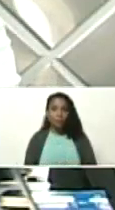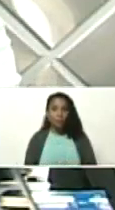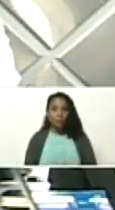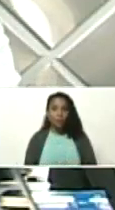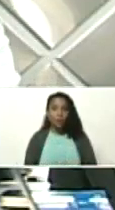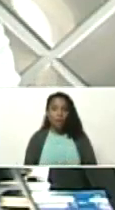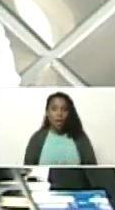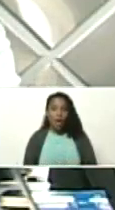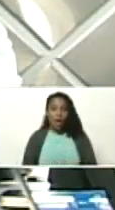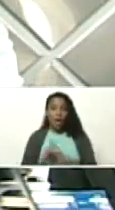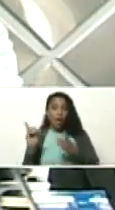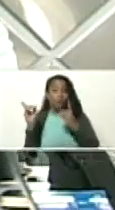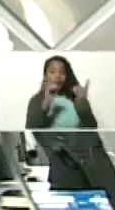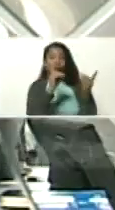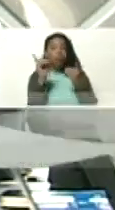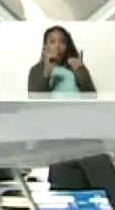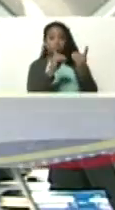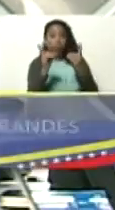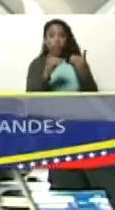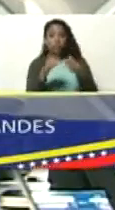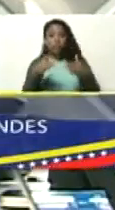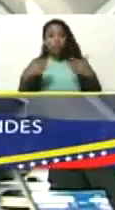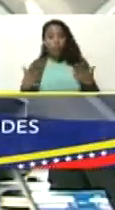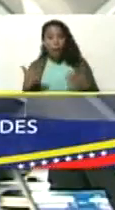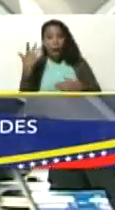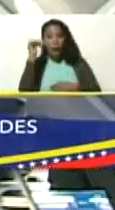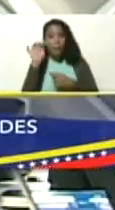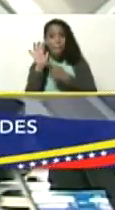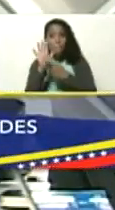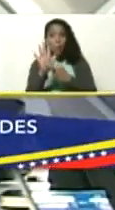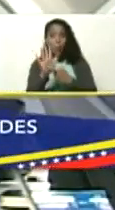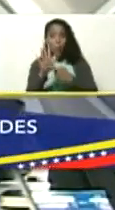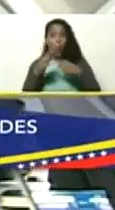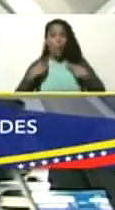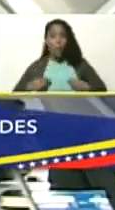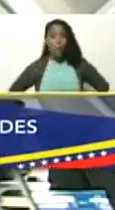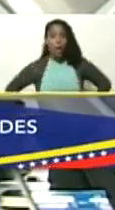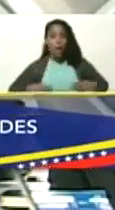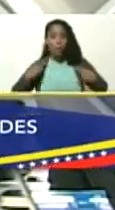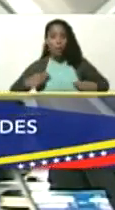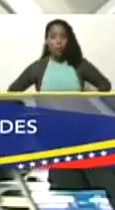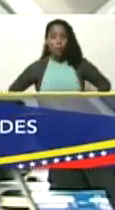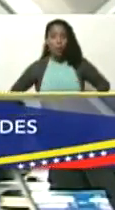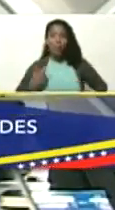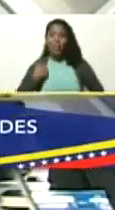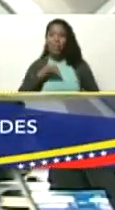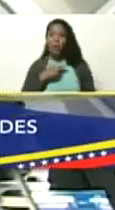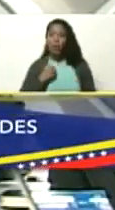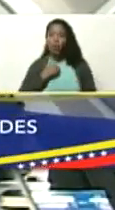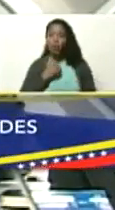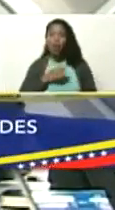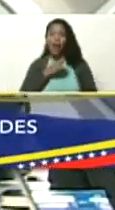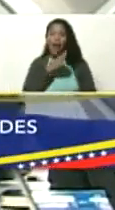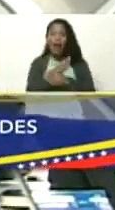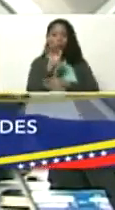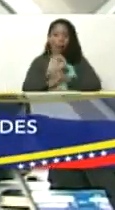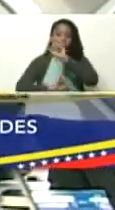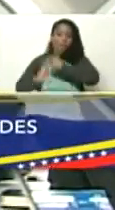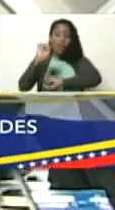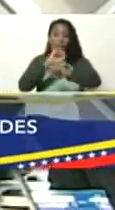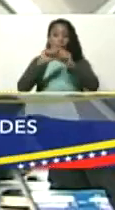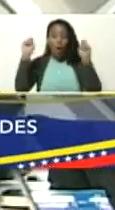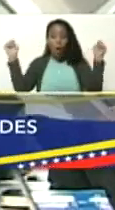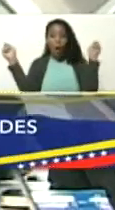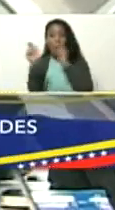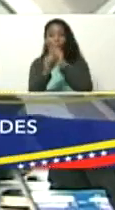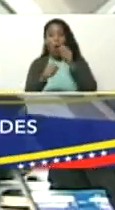Es un debate, pues, que está planteado en la humanidad y tenemos nosotros que ir a la vanguardia de los cambios